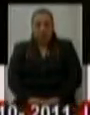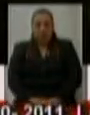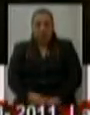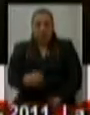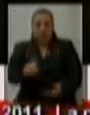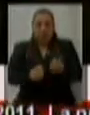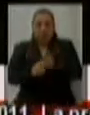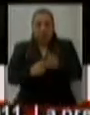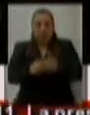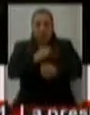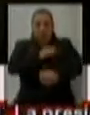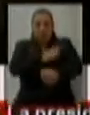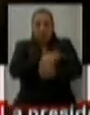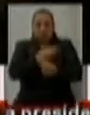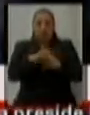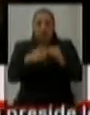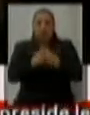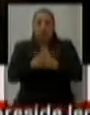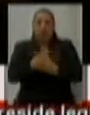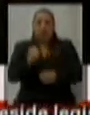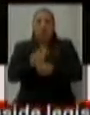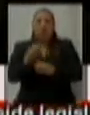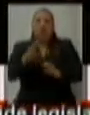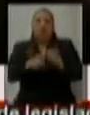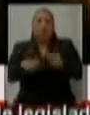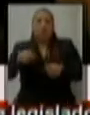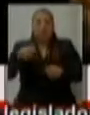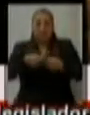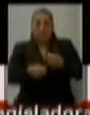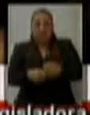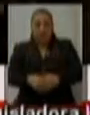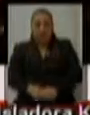contribución para fortalecer los logros de amistad y de cooperación.